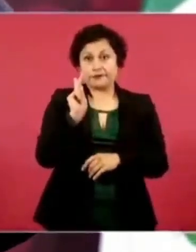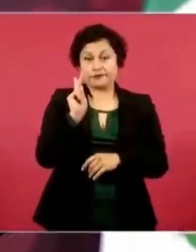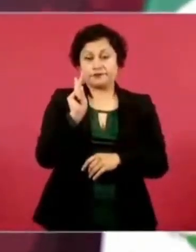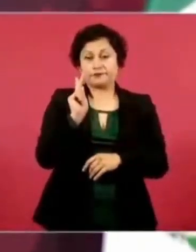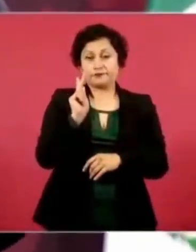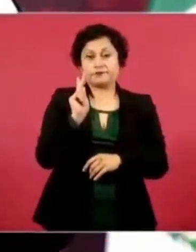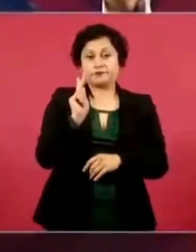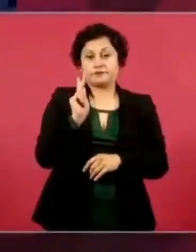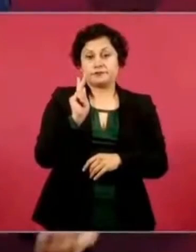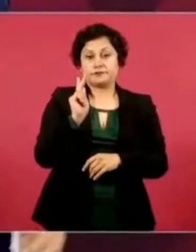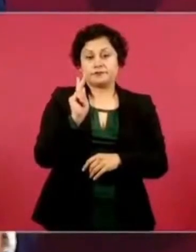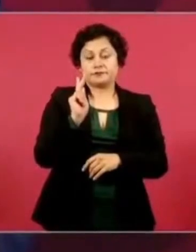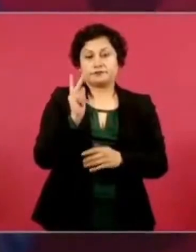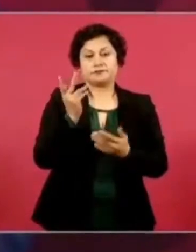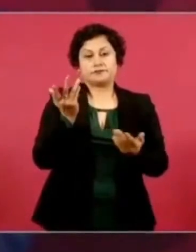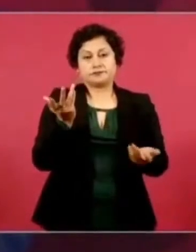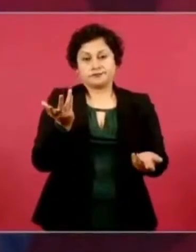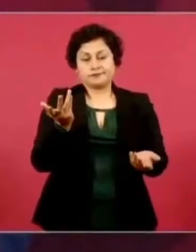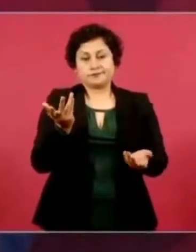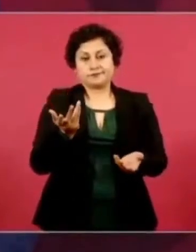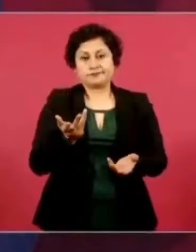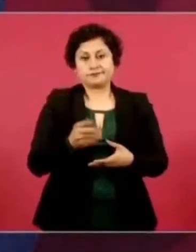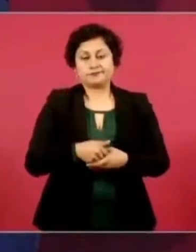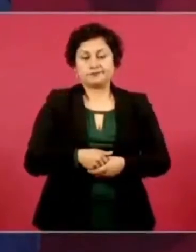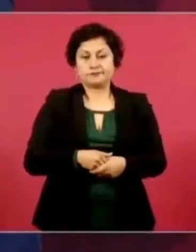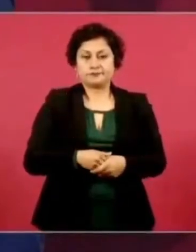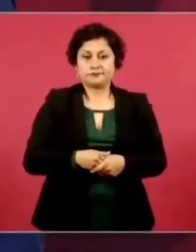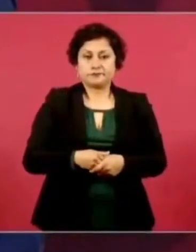la promoción, los